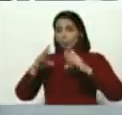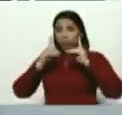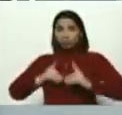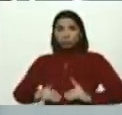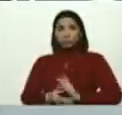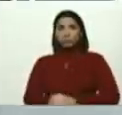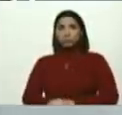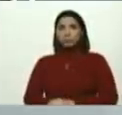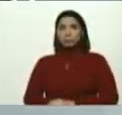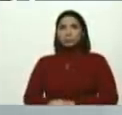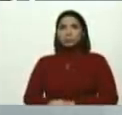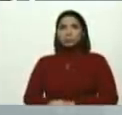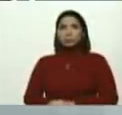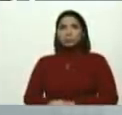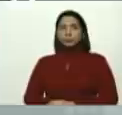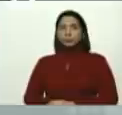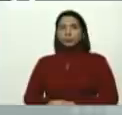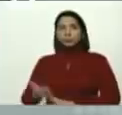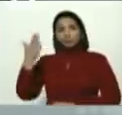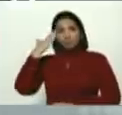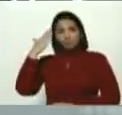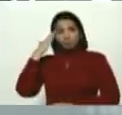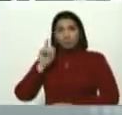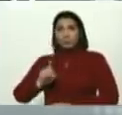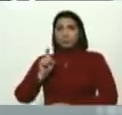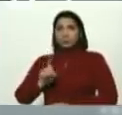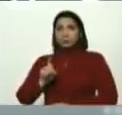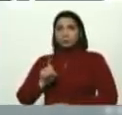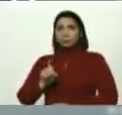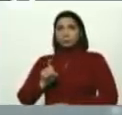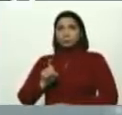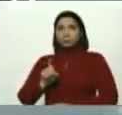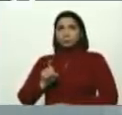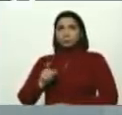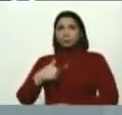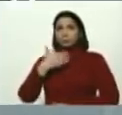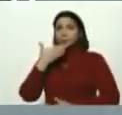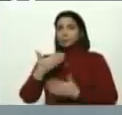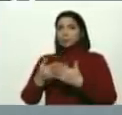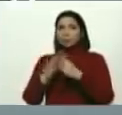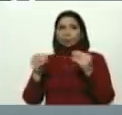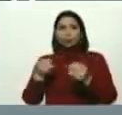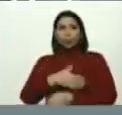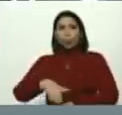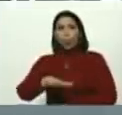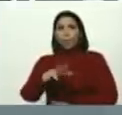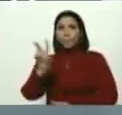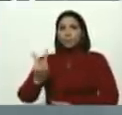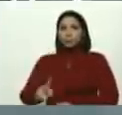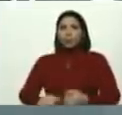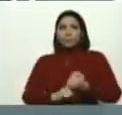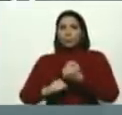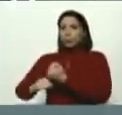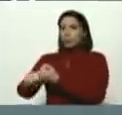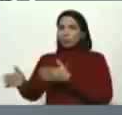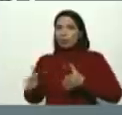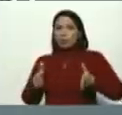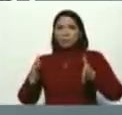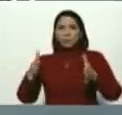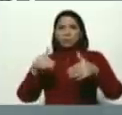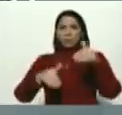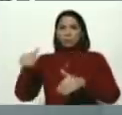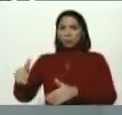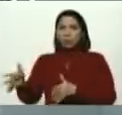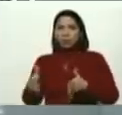decisión sabia y necesaria. Y yo les pido a toda Venezuela que apoyemos el camino electoral, el